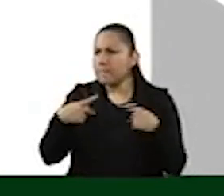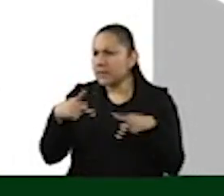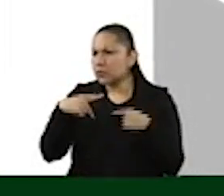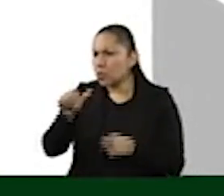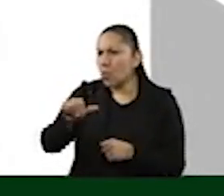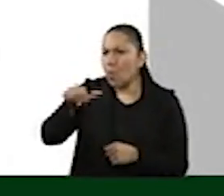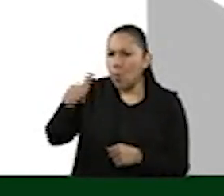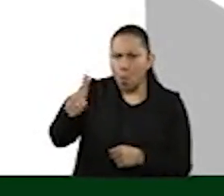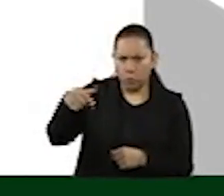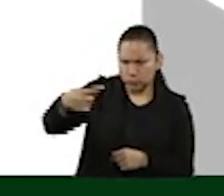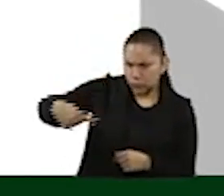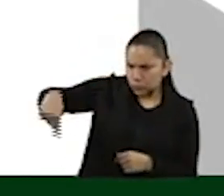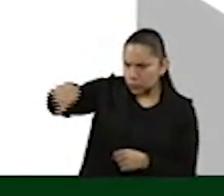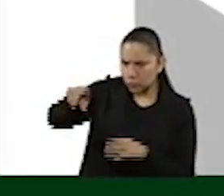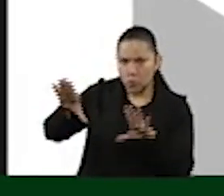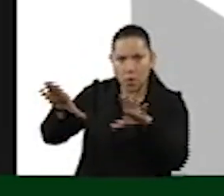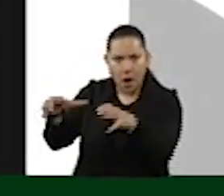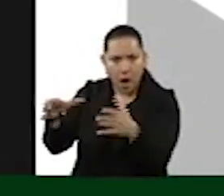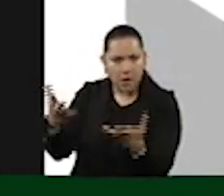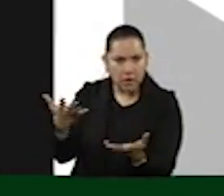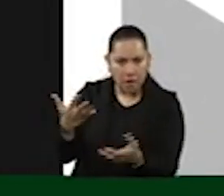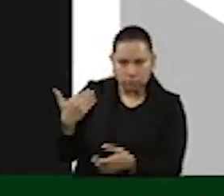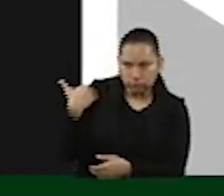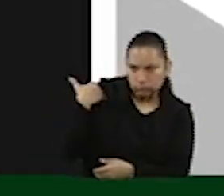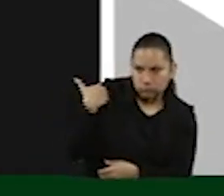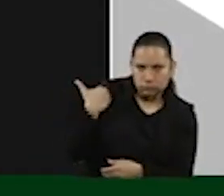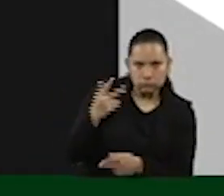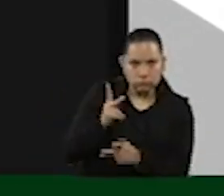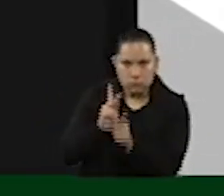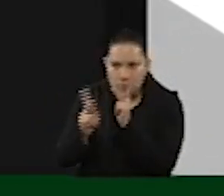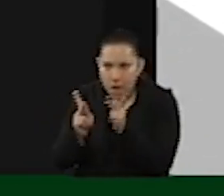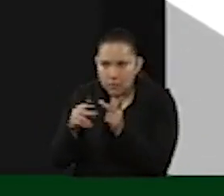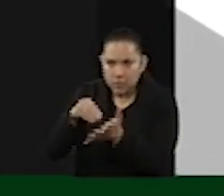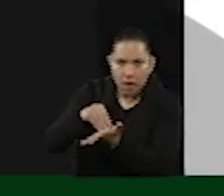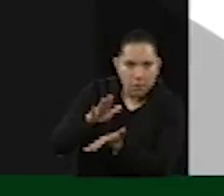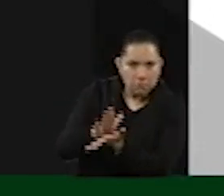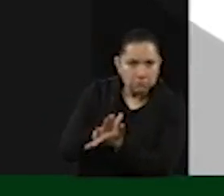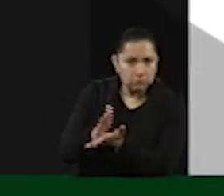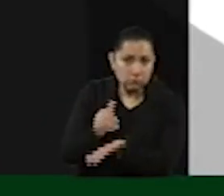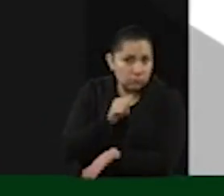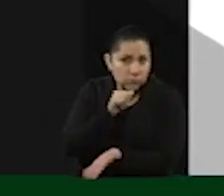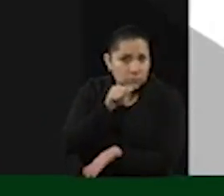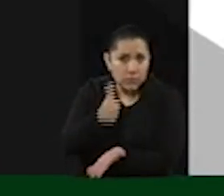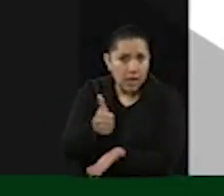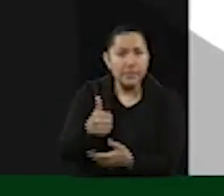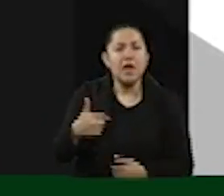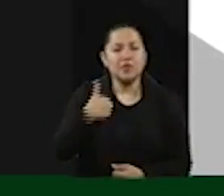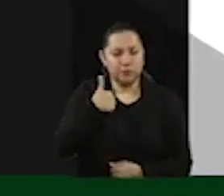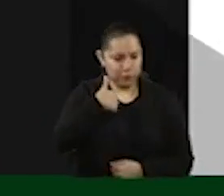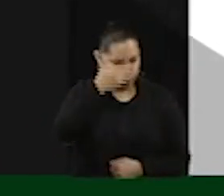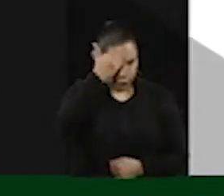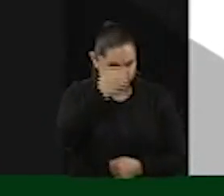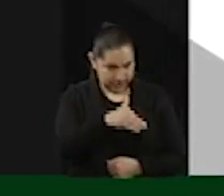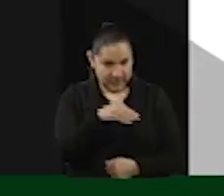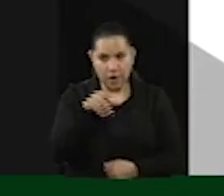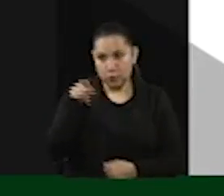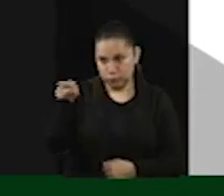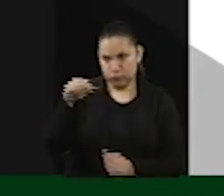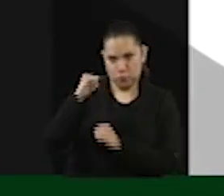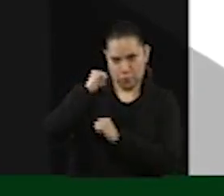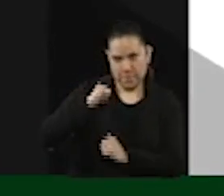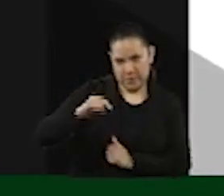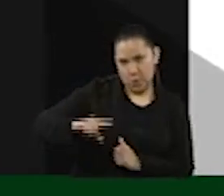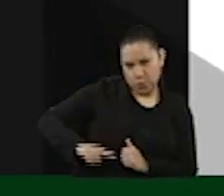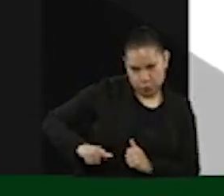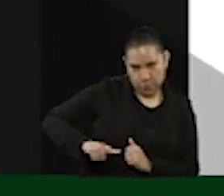reunirnos. Estoy segura que el gobierno que usted encabeza, esta cuarta transformación de la que me